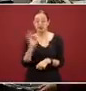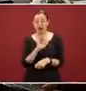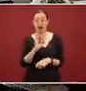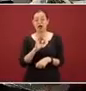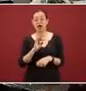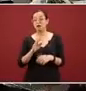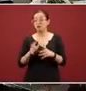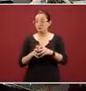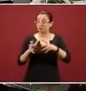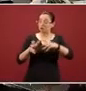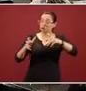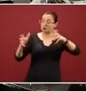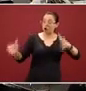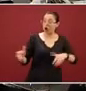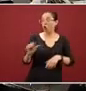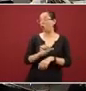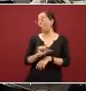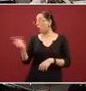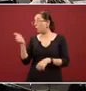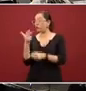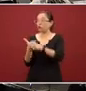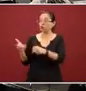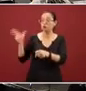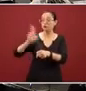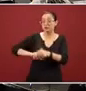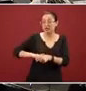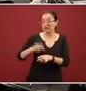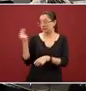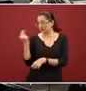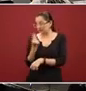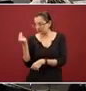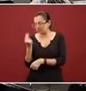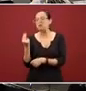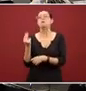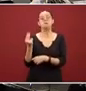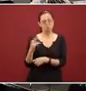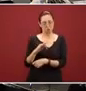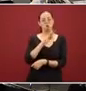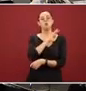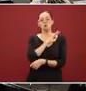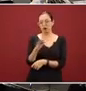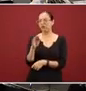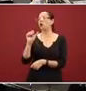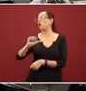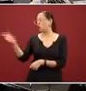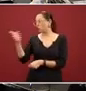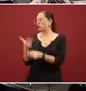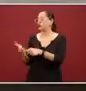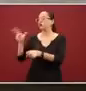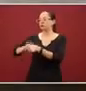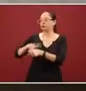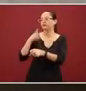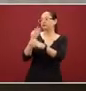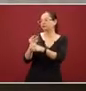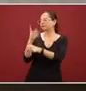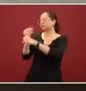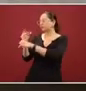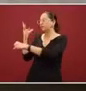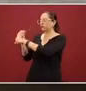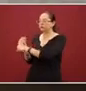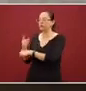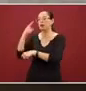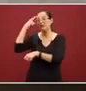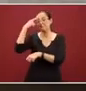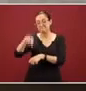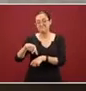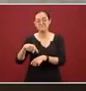porque tengamos más casos críticos que requieran ser atendidos a la vez,